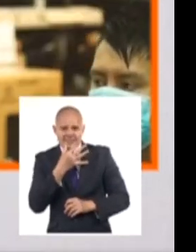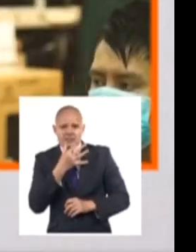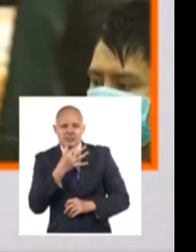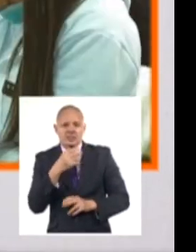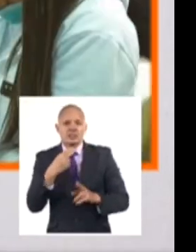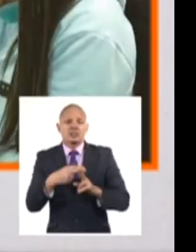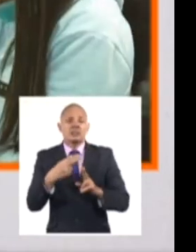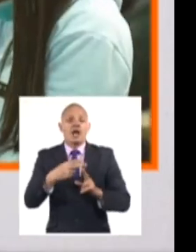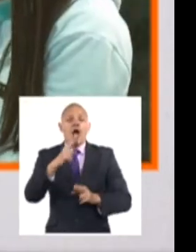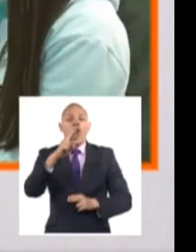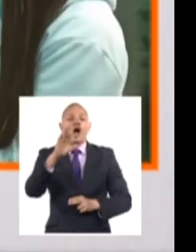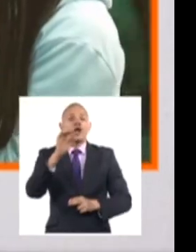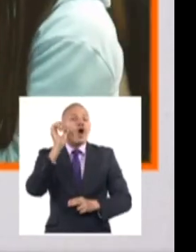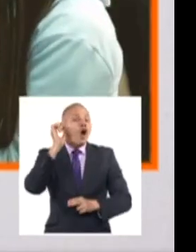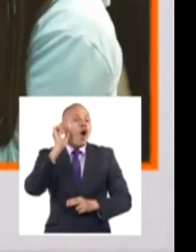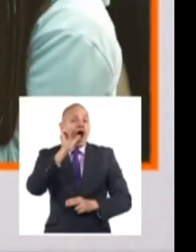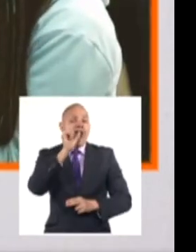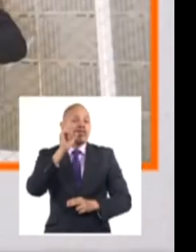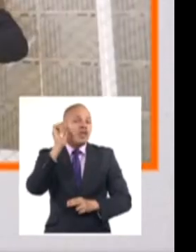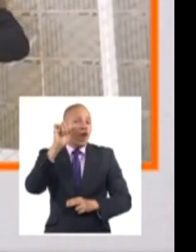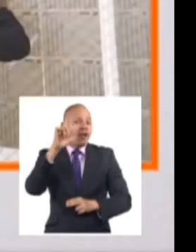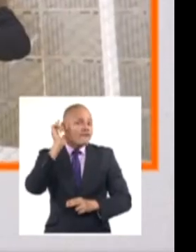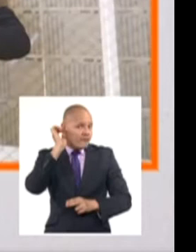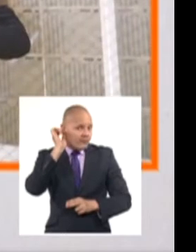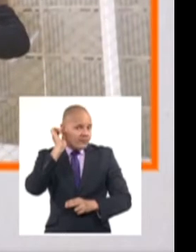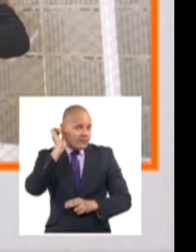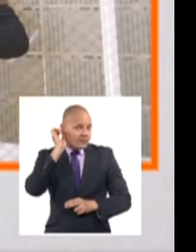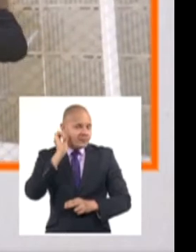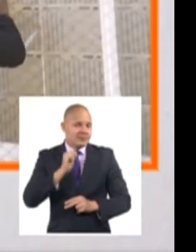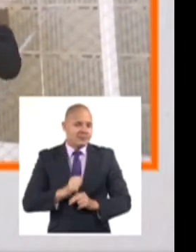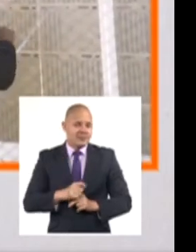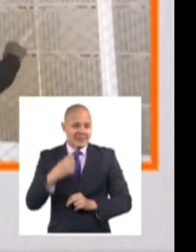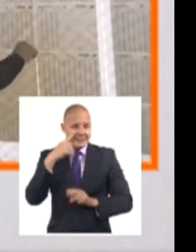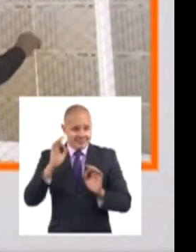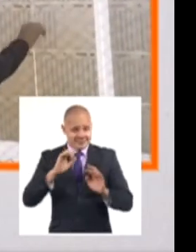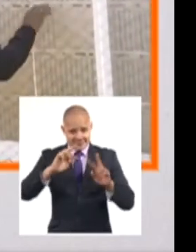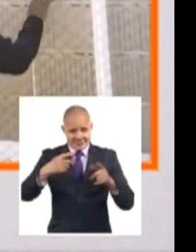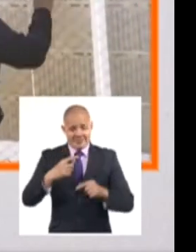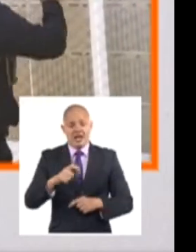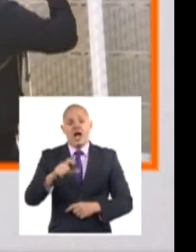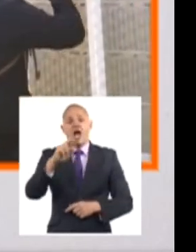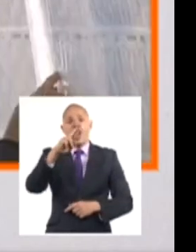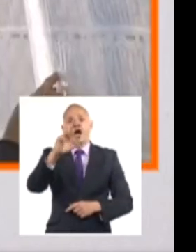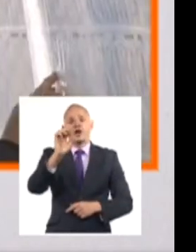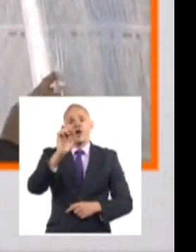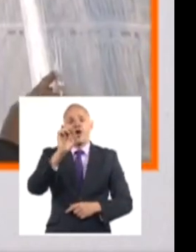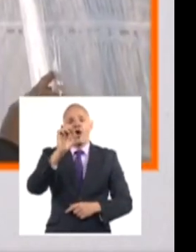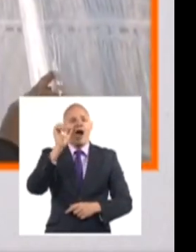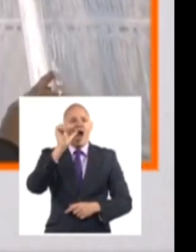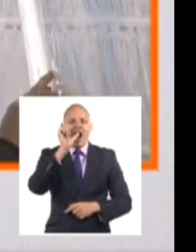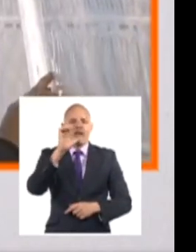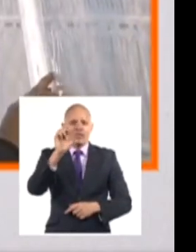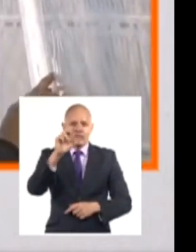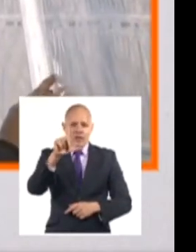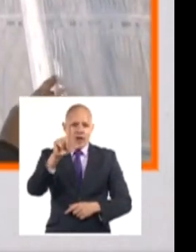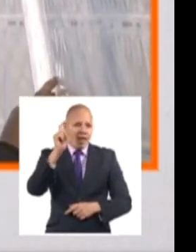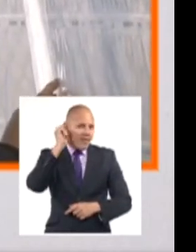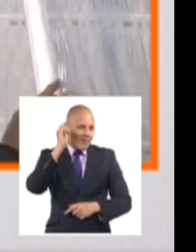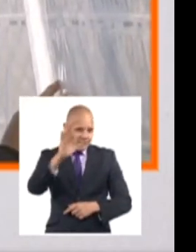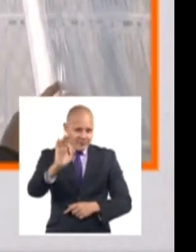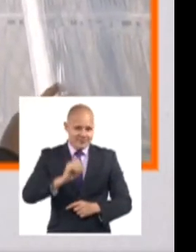que si tiene antecedentes en la política pero local como alcalde que fue de bucaramanga y atrapa las